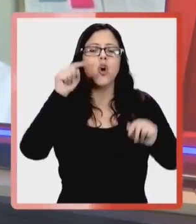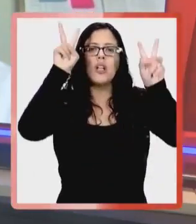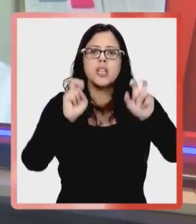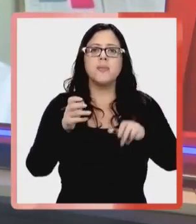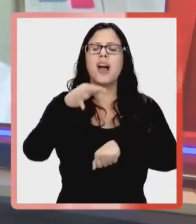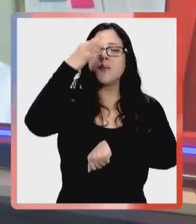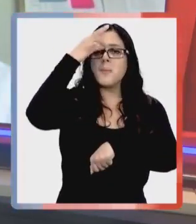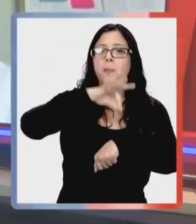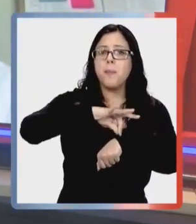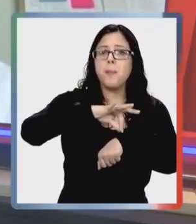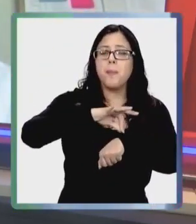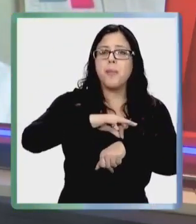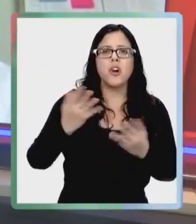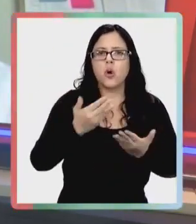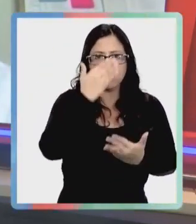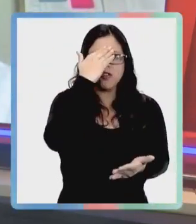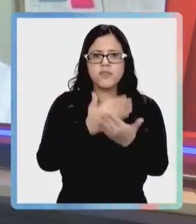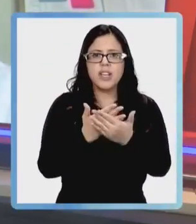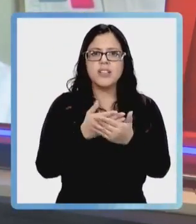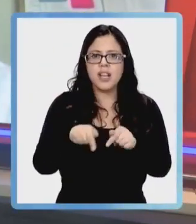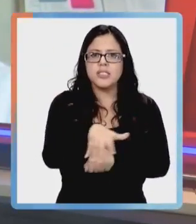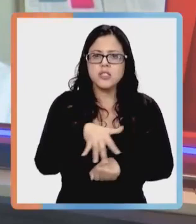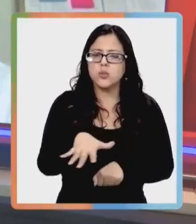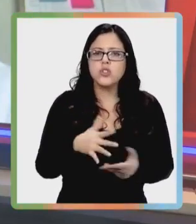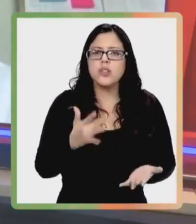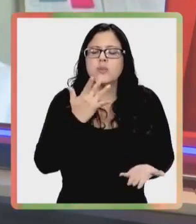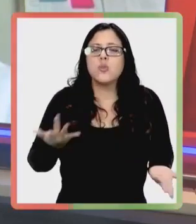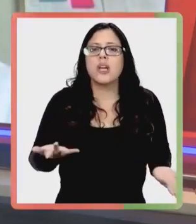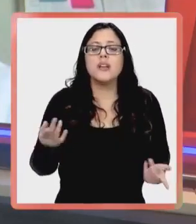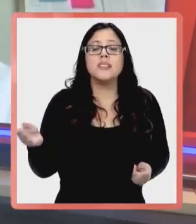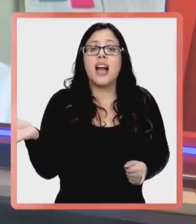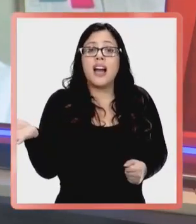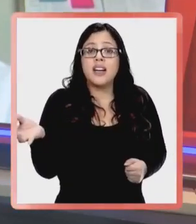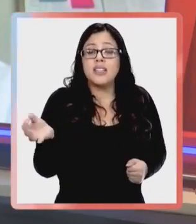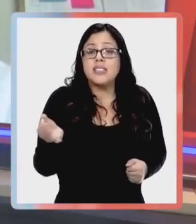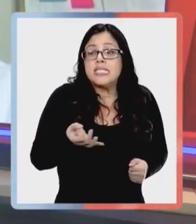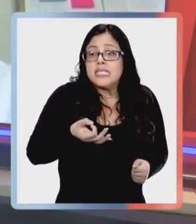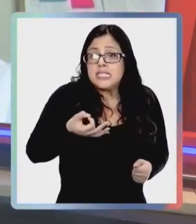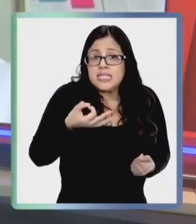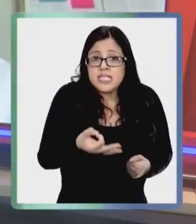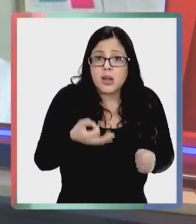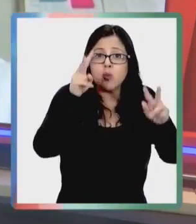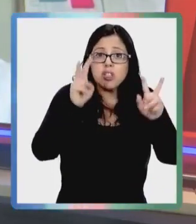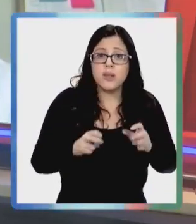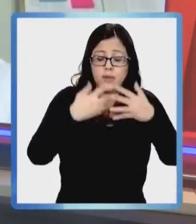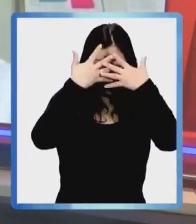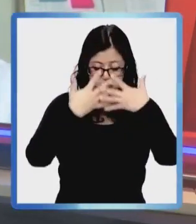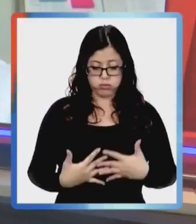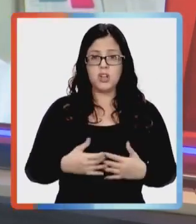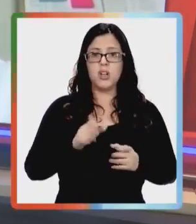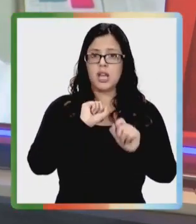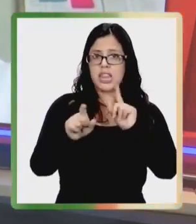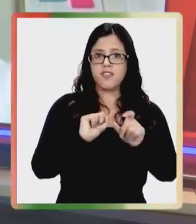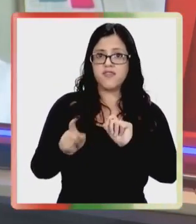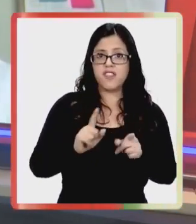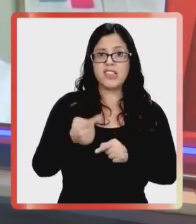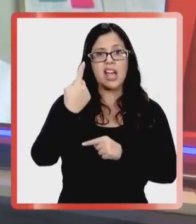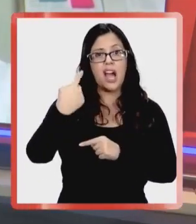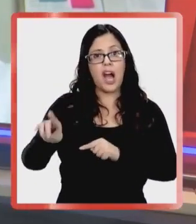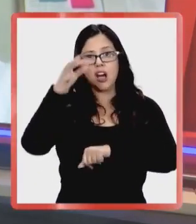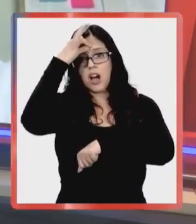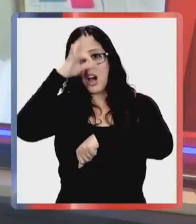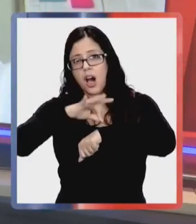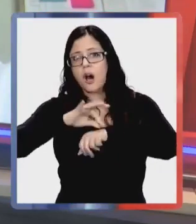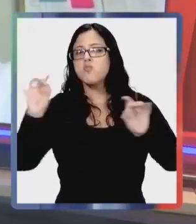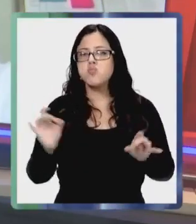el punto de vista médico, ¿cómo se enfrentan ese tipo de situaciones? Porque decíamos, el sistema inmunológico está preparado para responder a un agente